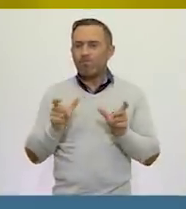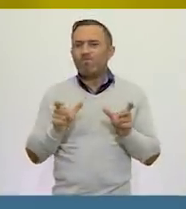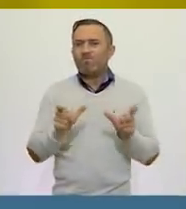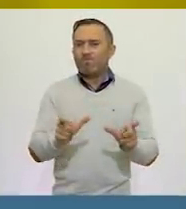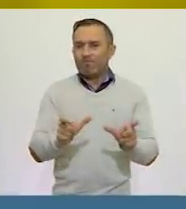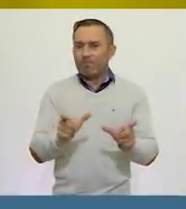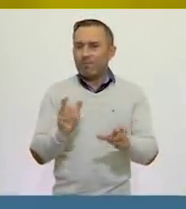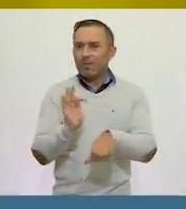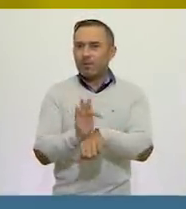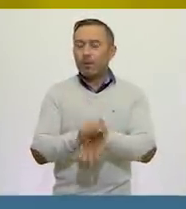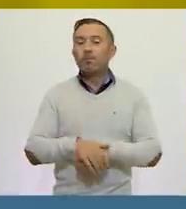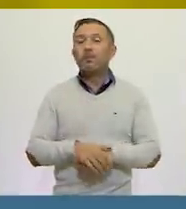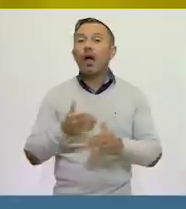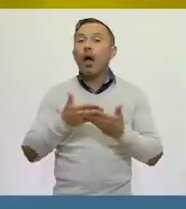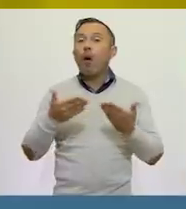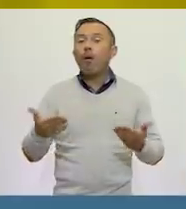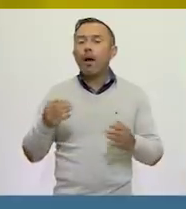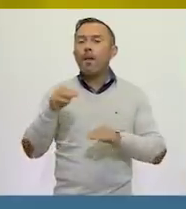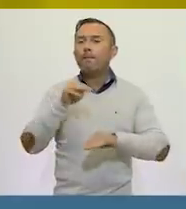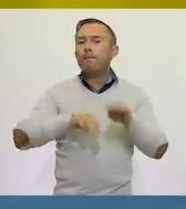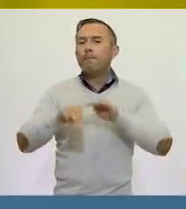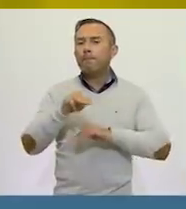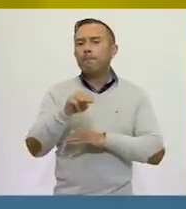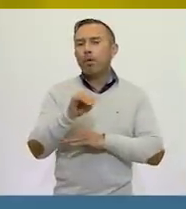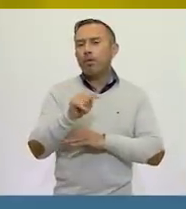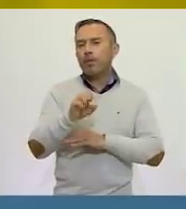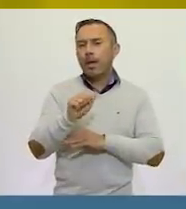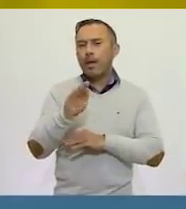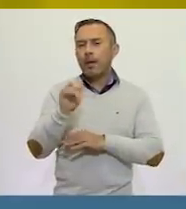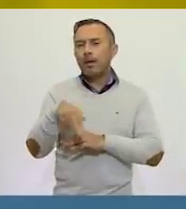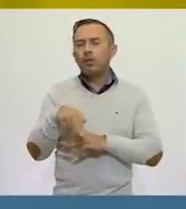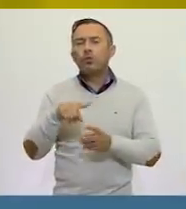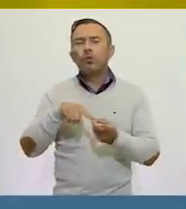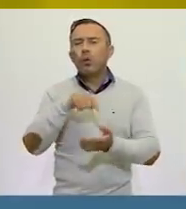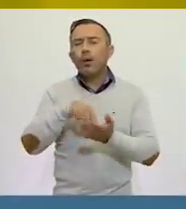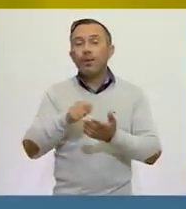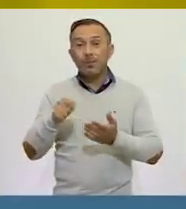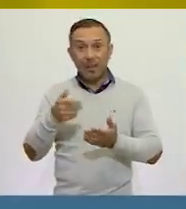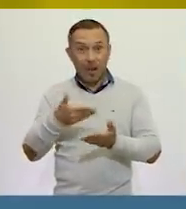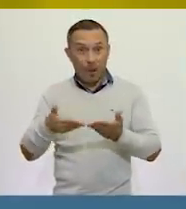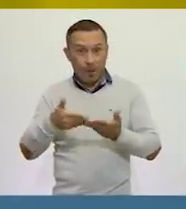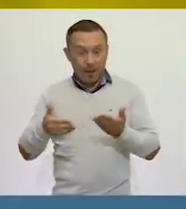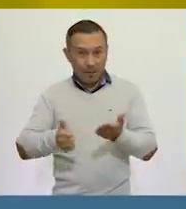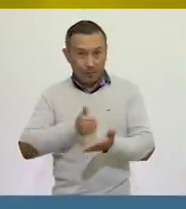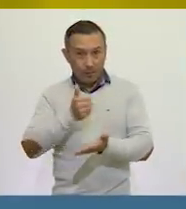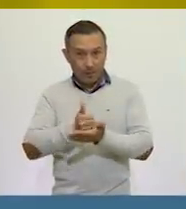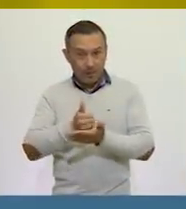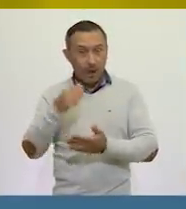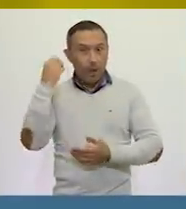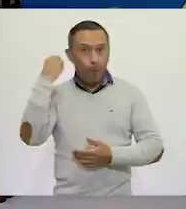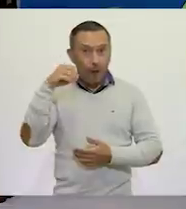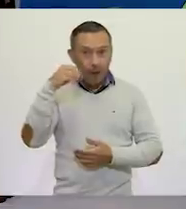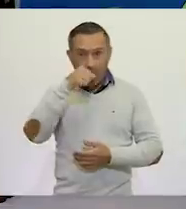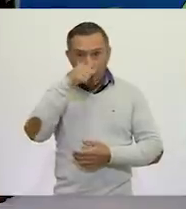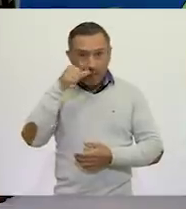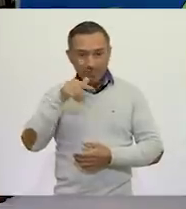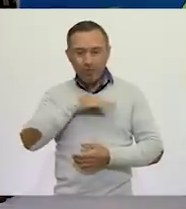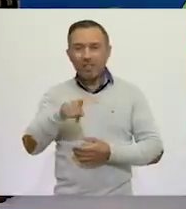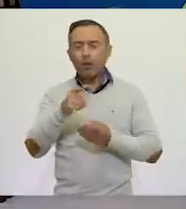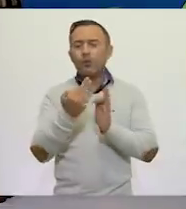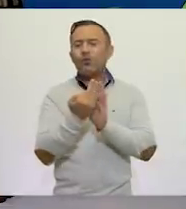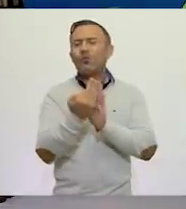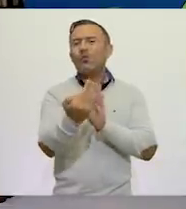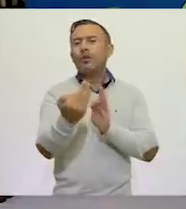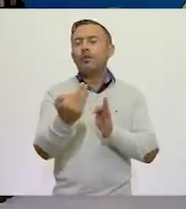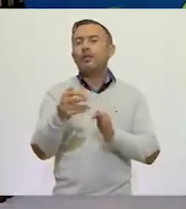ver los restos de Monte Albán a solo 18 kilómetros de la actual ciudad de Oaxaca de Juárez. ¿Cierto, maestra? Así es, tienes